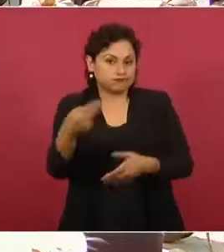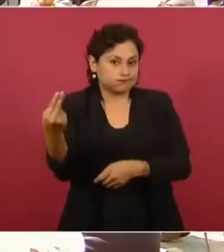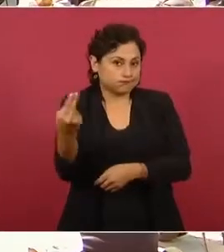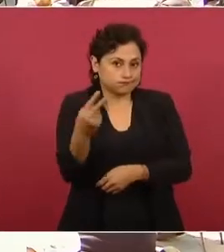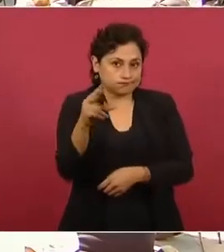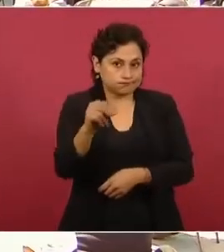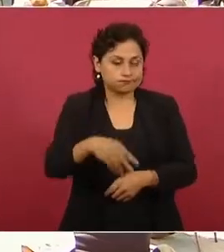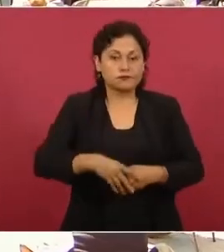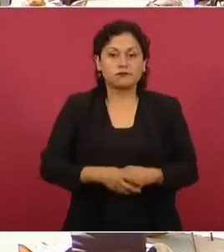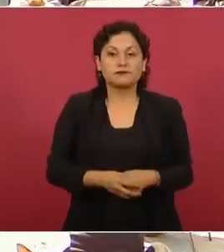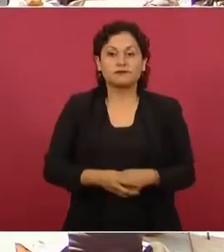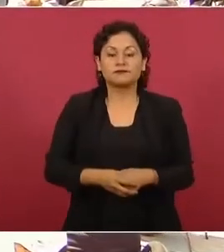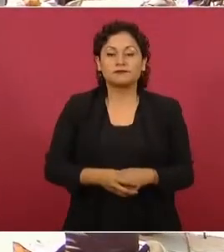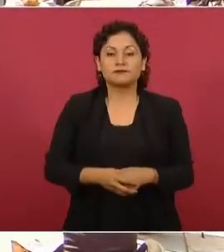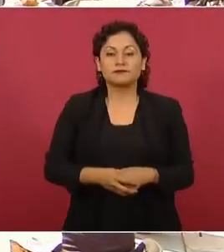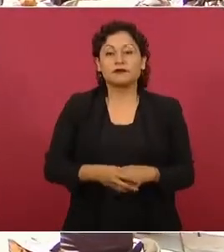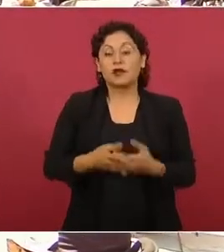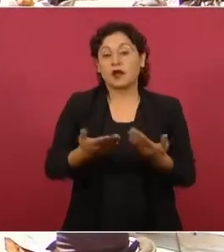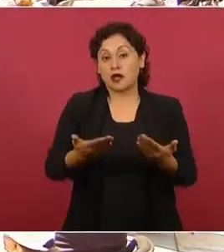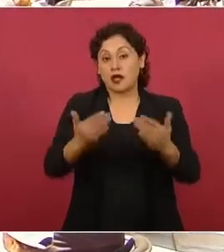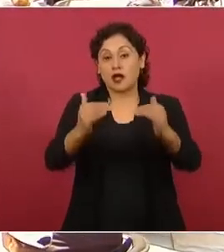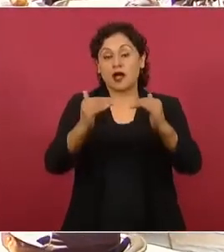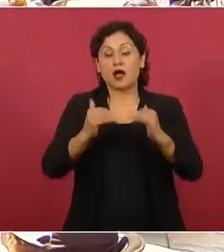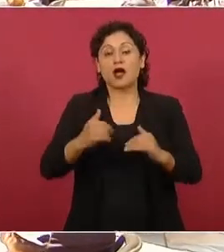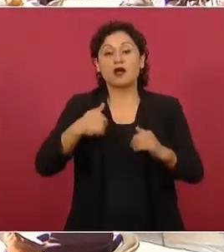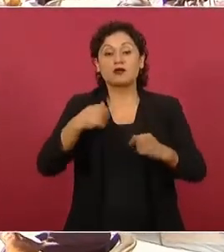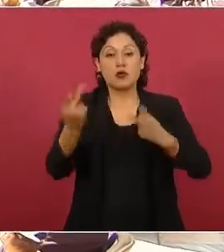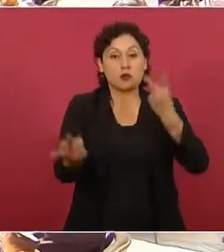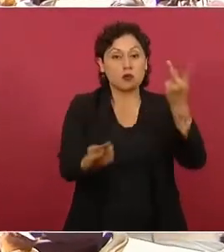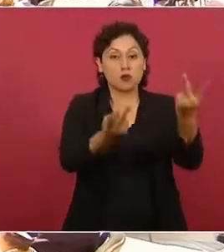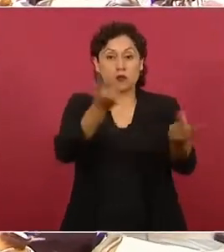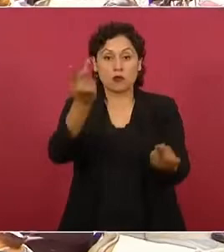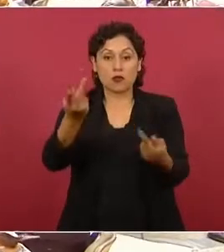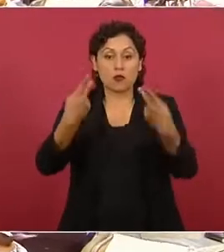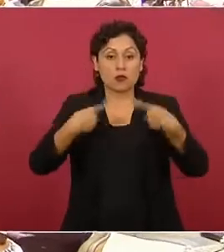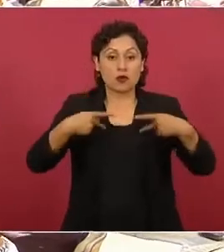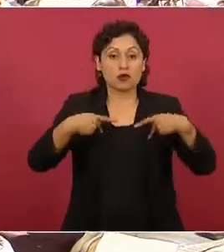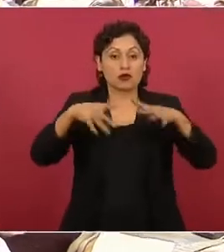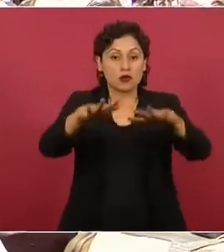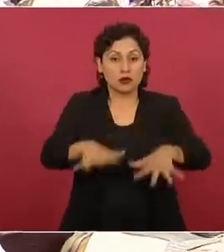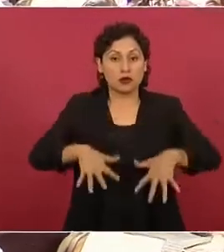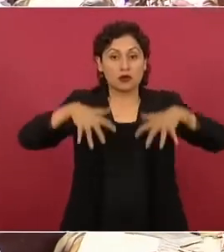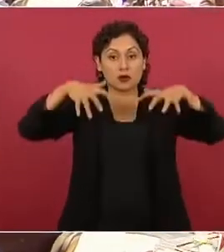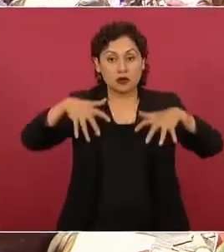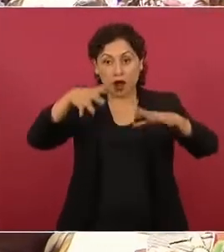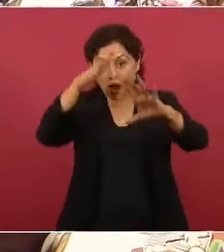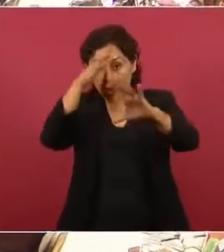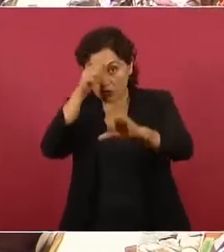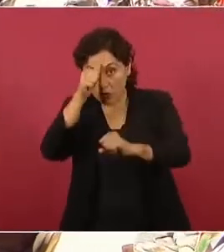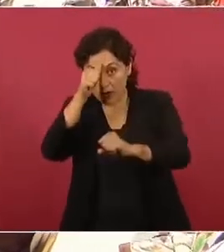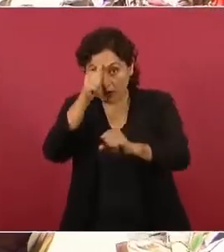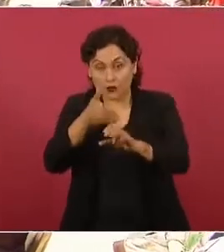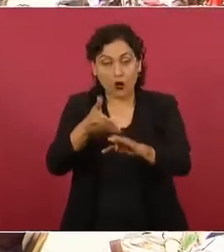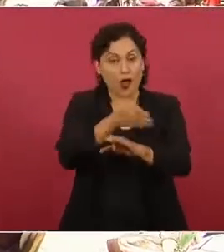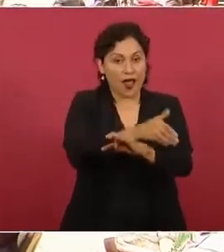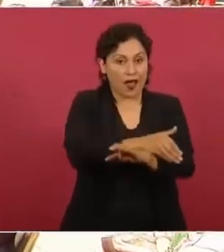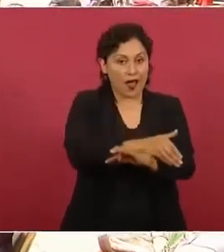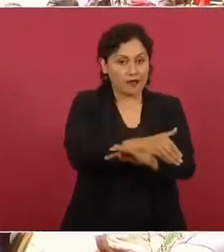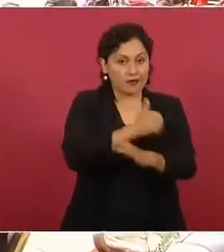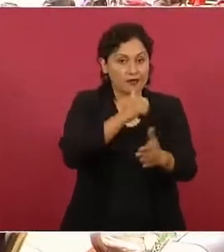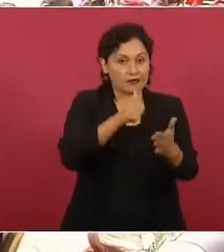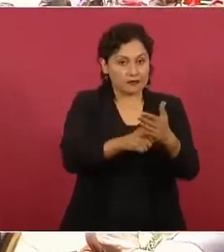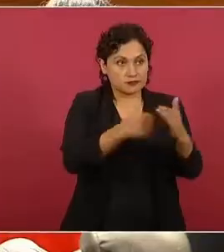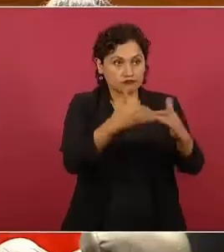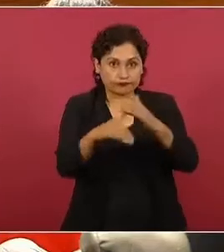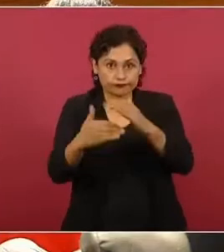lectura. Pregunto a las y los miembros de la Asamblea si se aprueba el documento previamente remitido. Si es